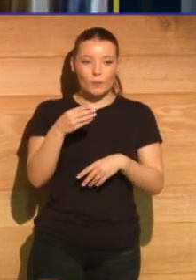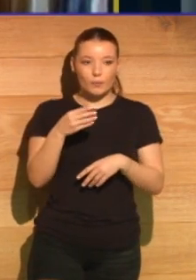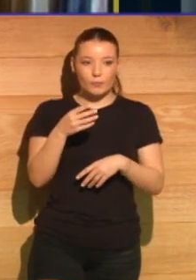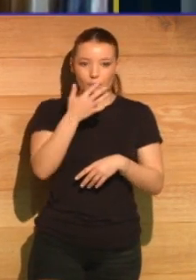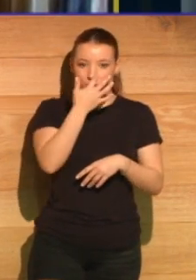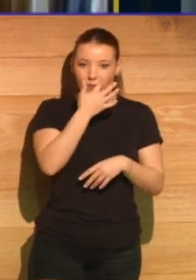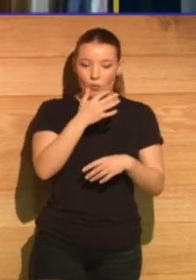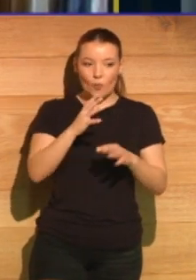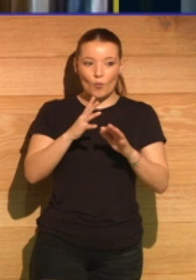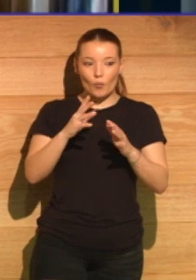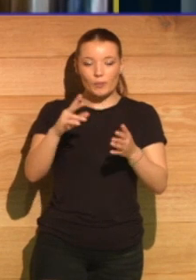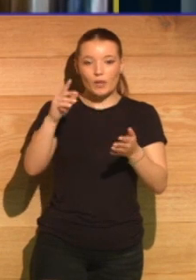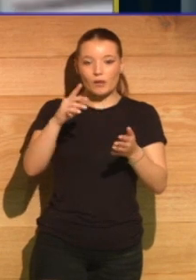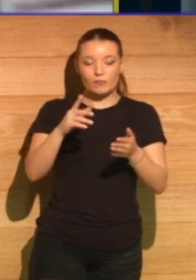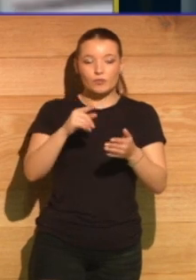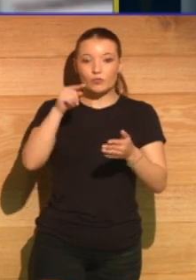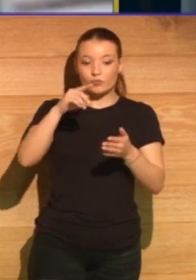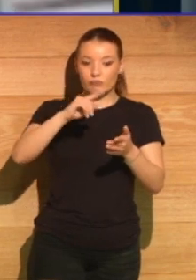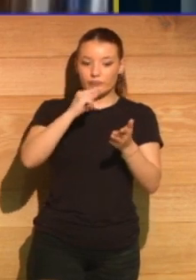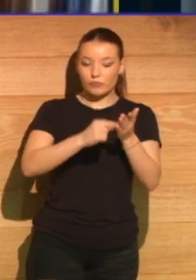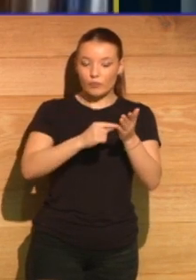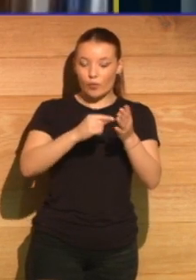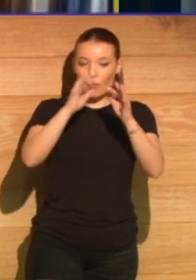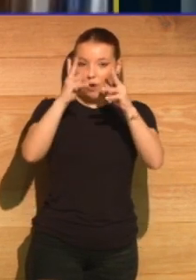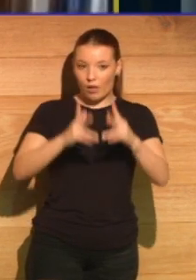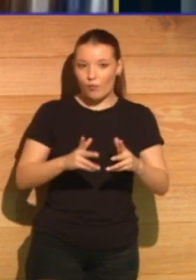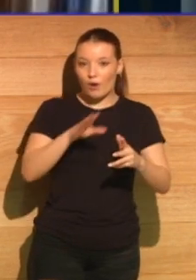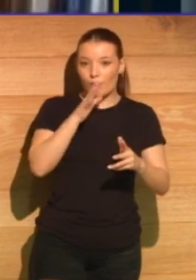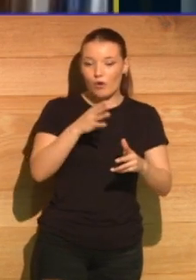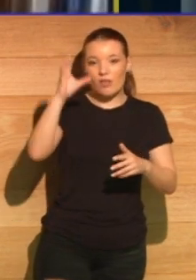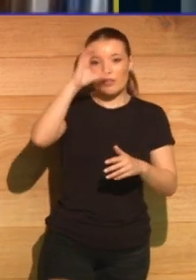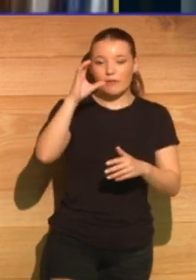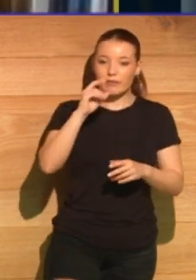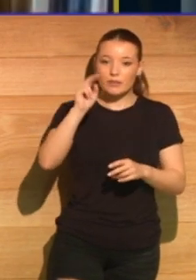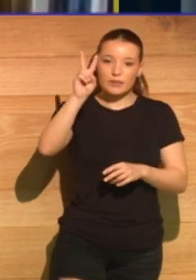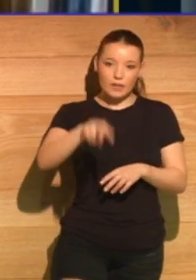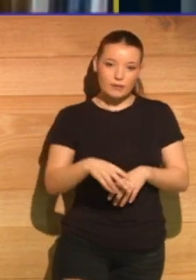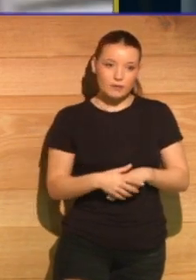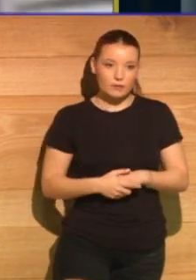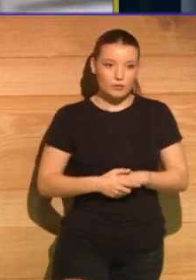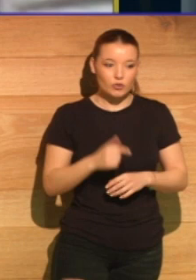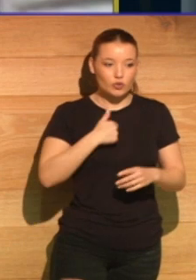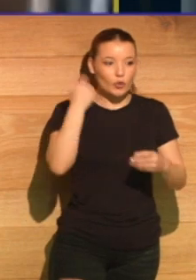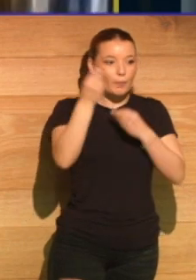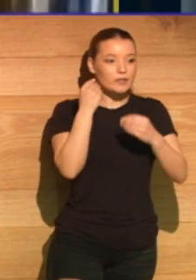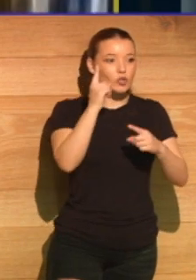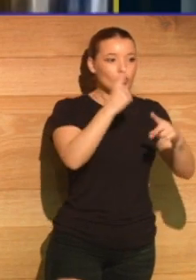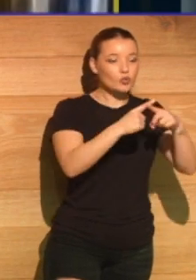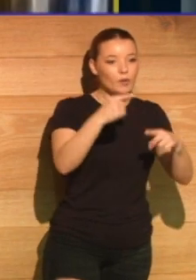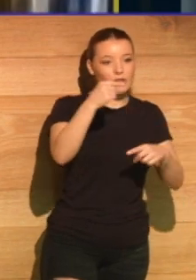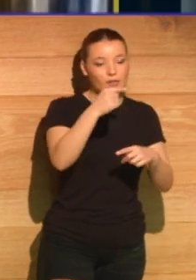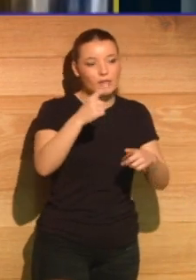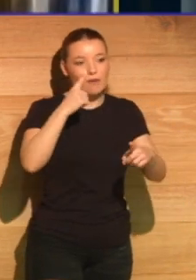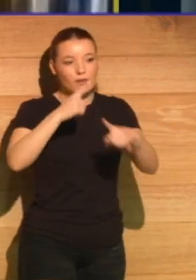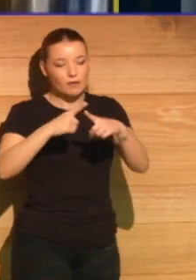de ciencias. A ver, me parece que sumar y restar y dividir lo hemos tocado todos. No